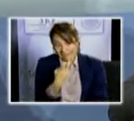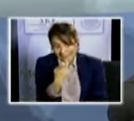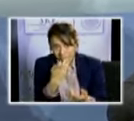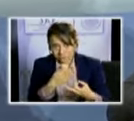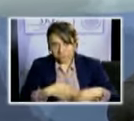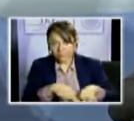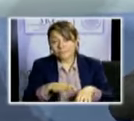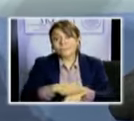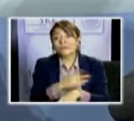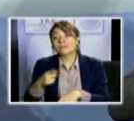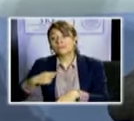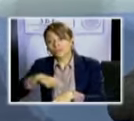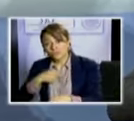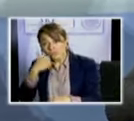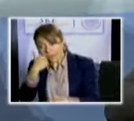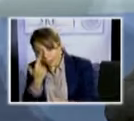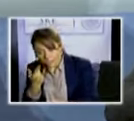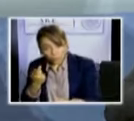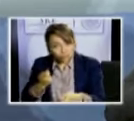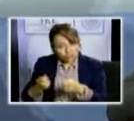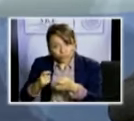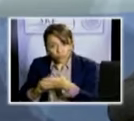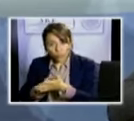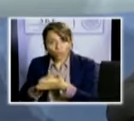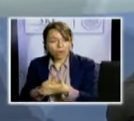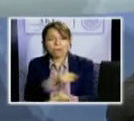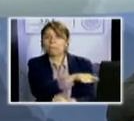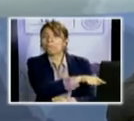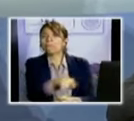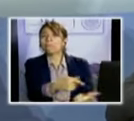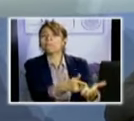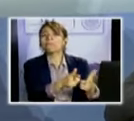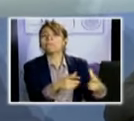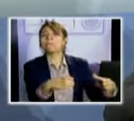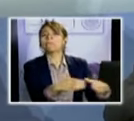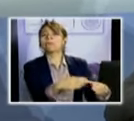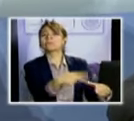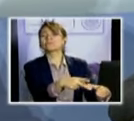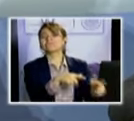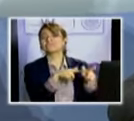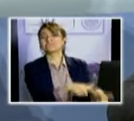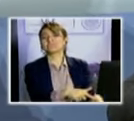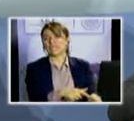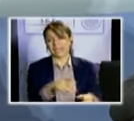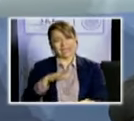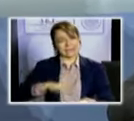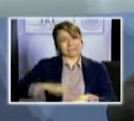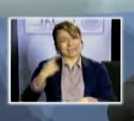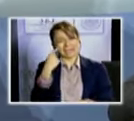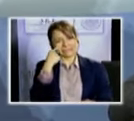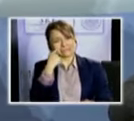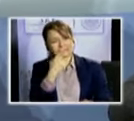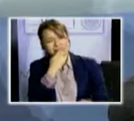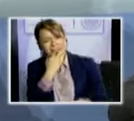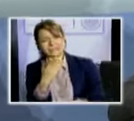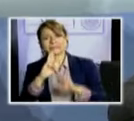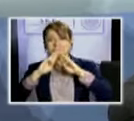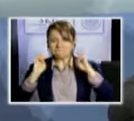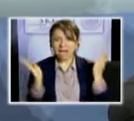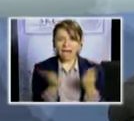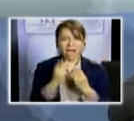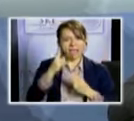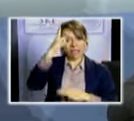seguirán operando. Muchas veces se habla de la historia de la mafia norteamericana, que justamente se